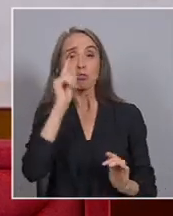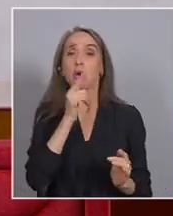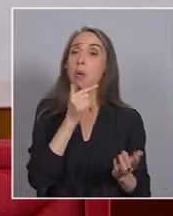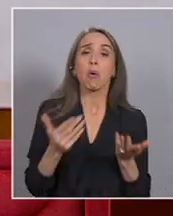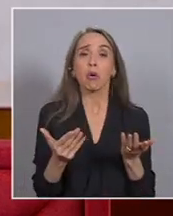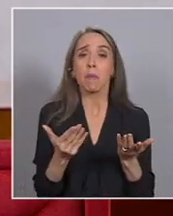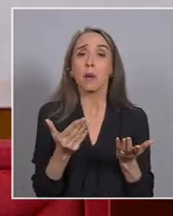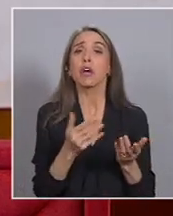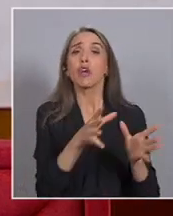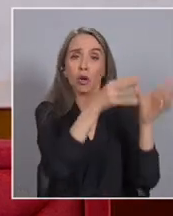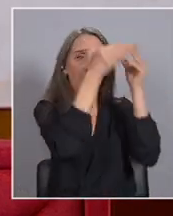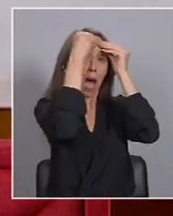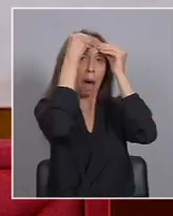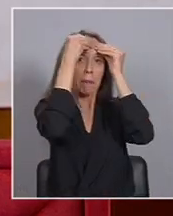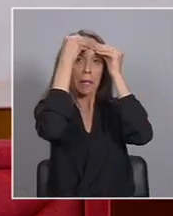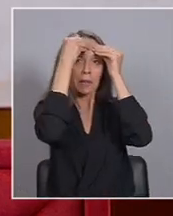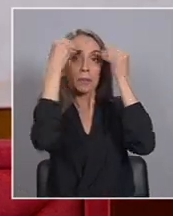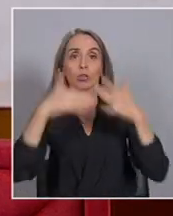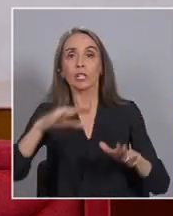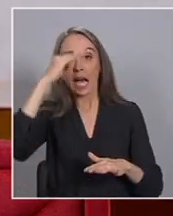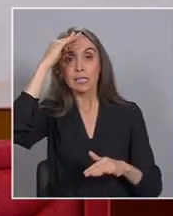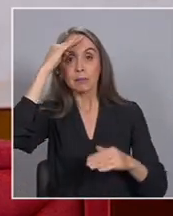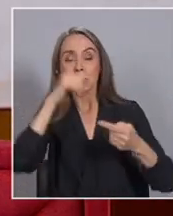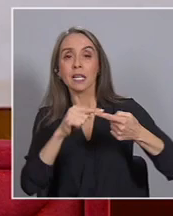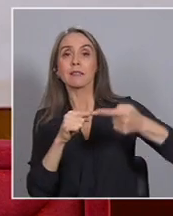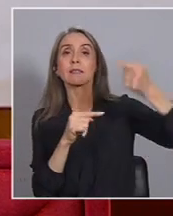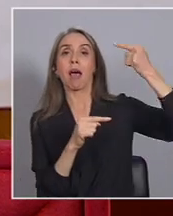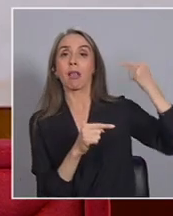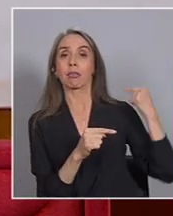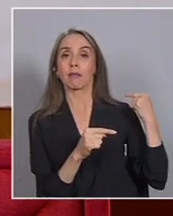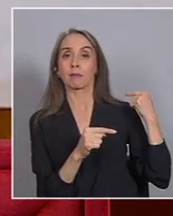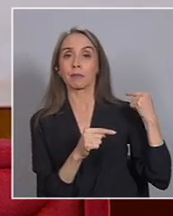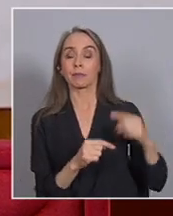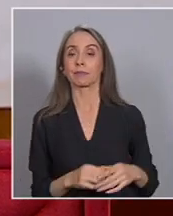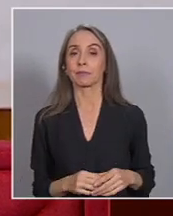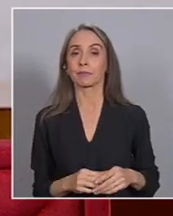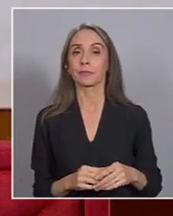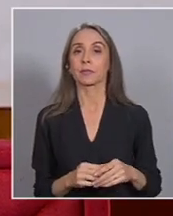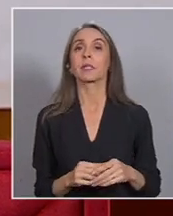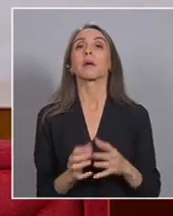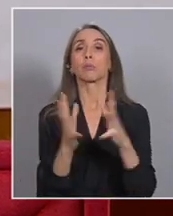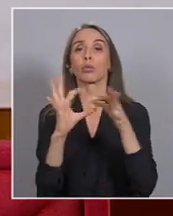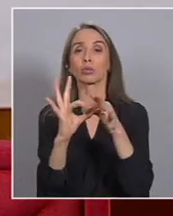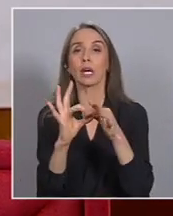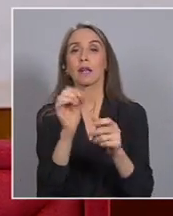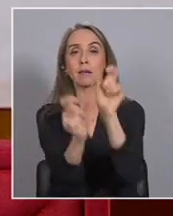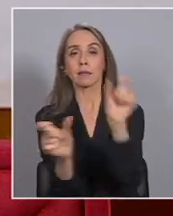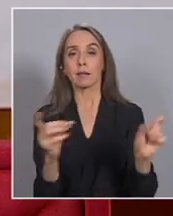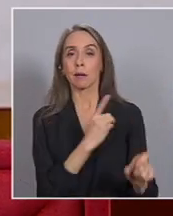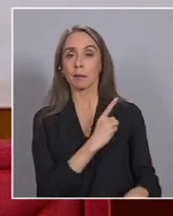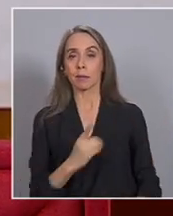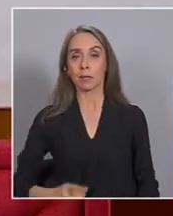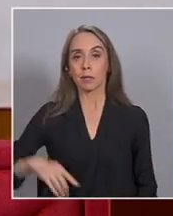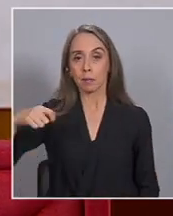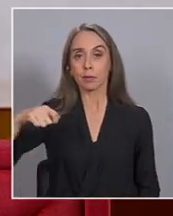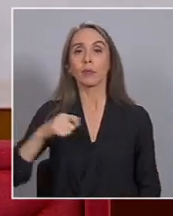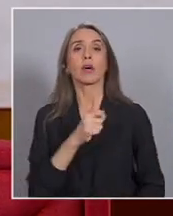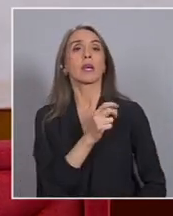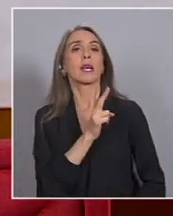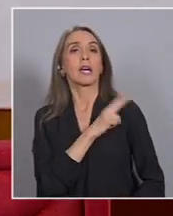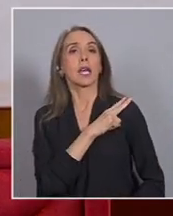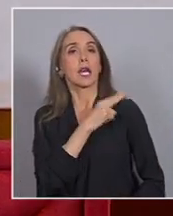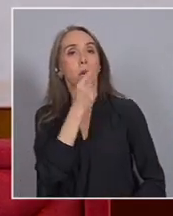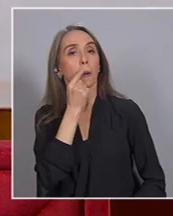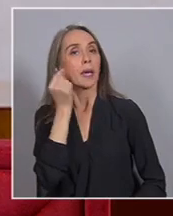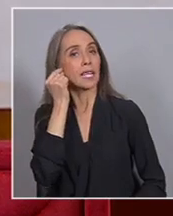y aprendiendo de la experiencia anterior. Muchas gracias a los parlamentarios, jefes y jefas de